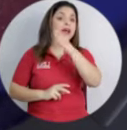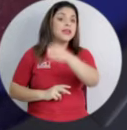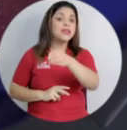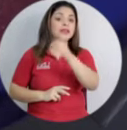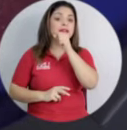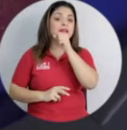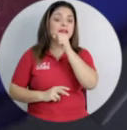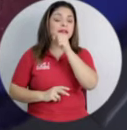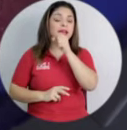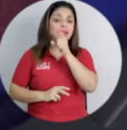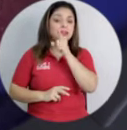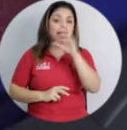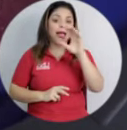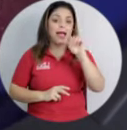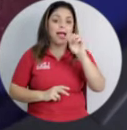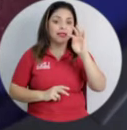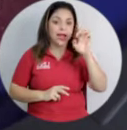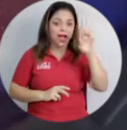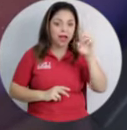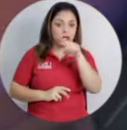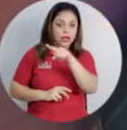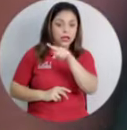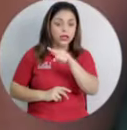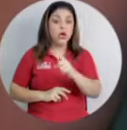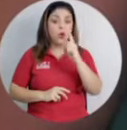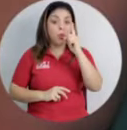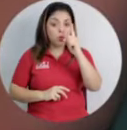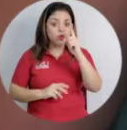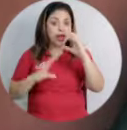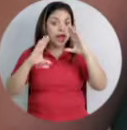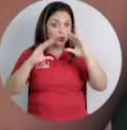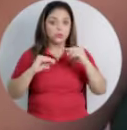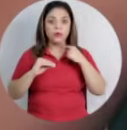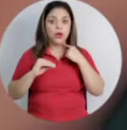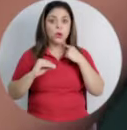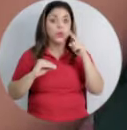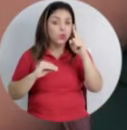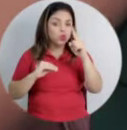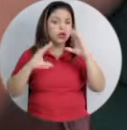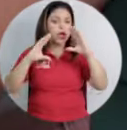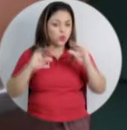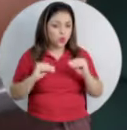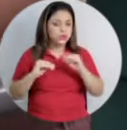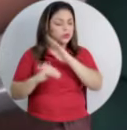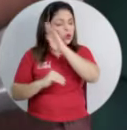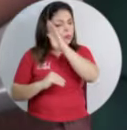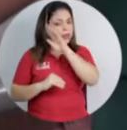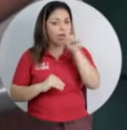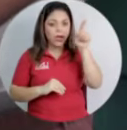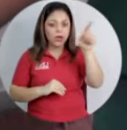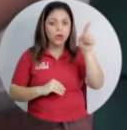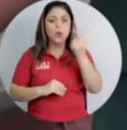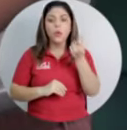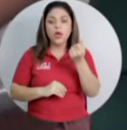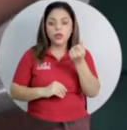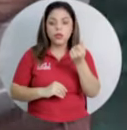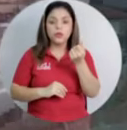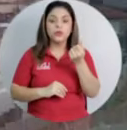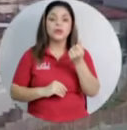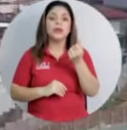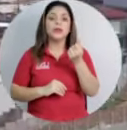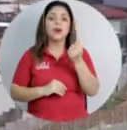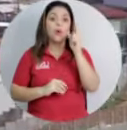Una noche es 1 millón de colones en Qatar. Una noche. ¿Y me voy a endeudar para